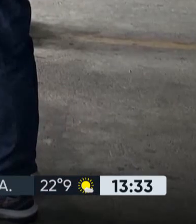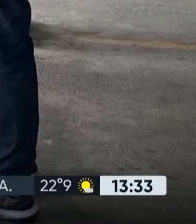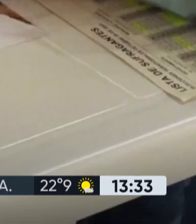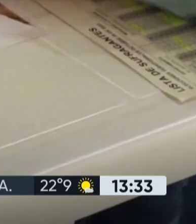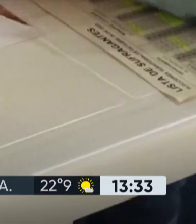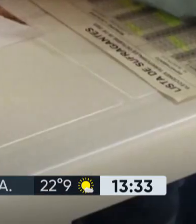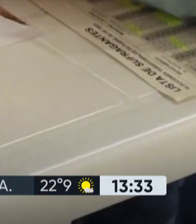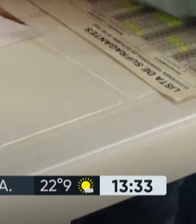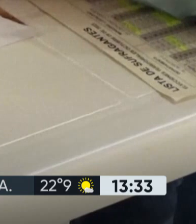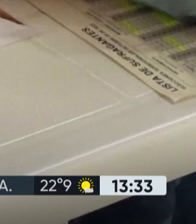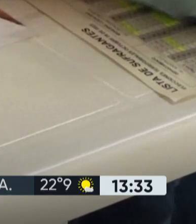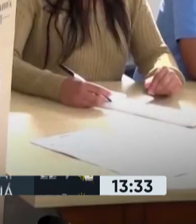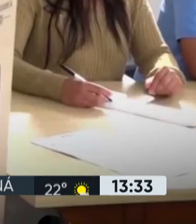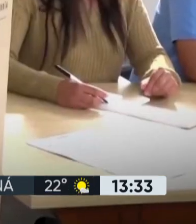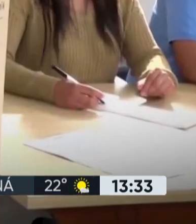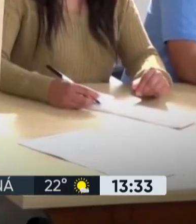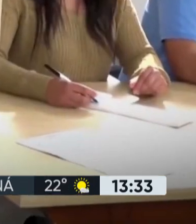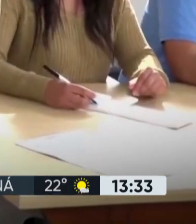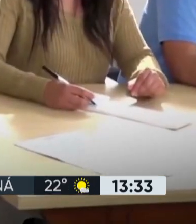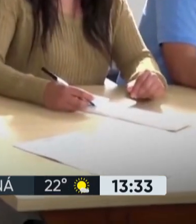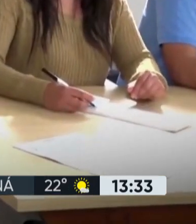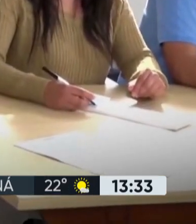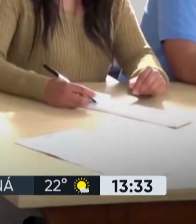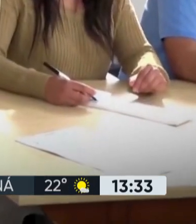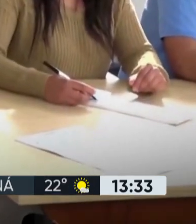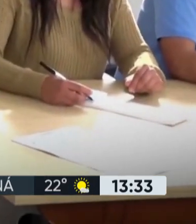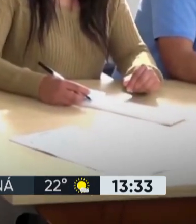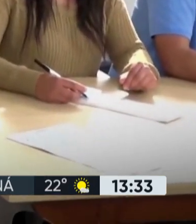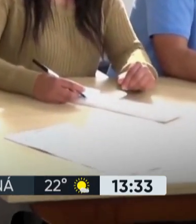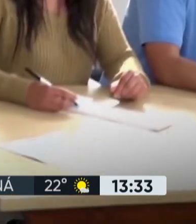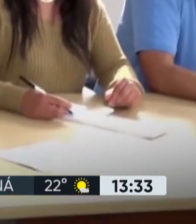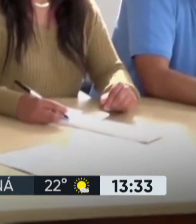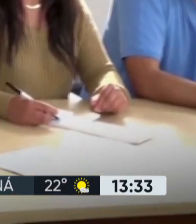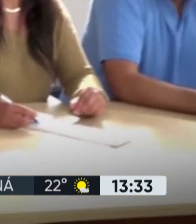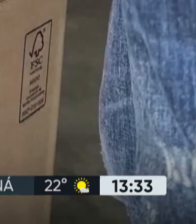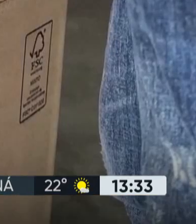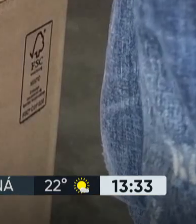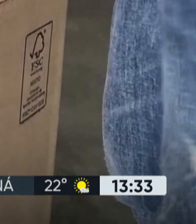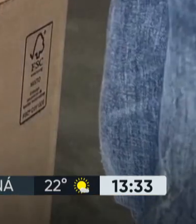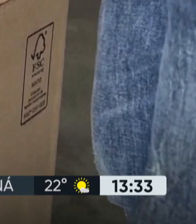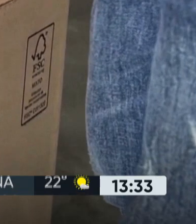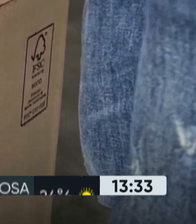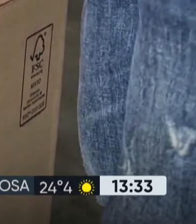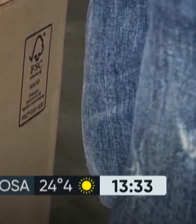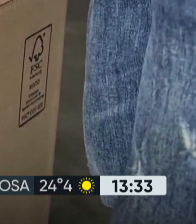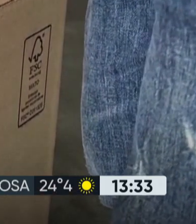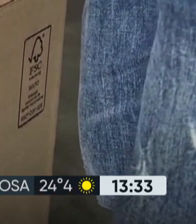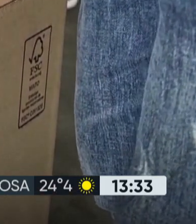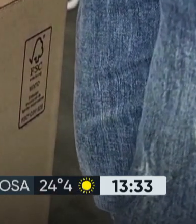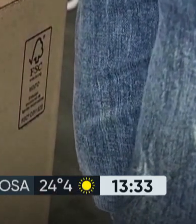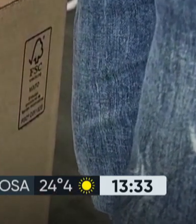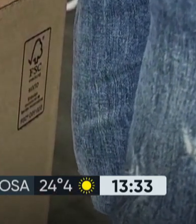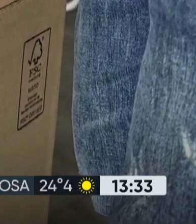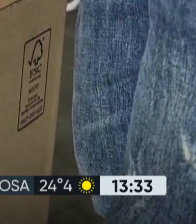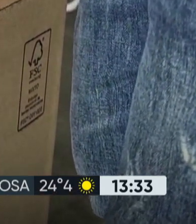La coalición oficialista Pacto Histórico del presidente Gustavo Petro y sus aliados no tienen casi nada que celebrar tras las recientes elecciones